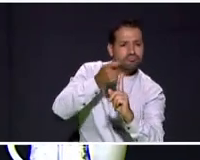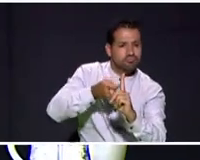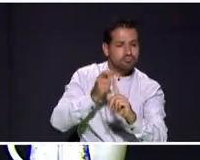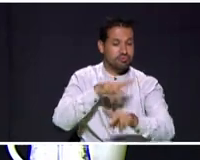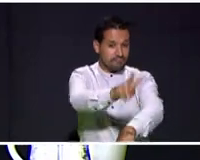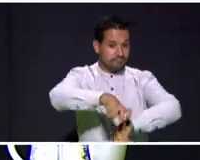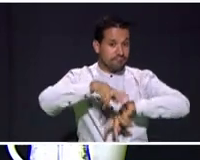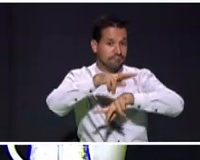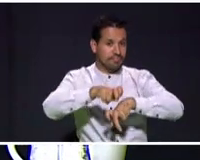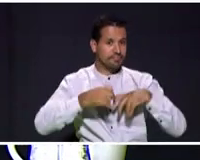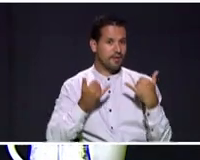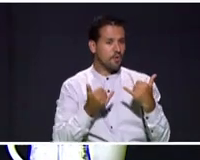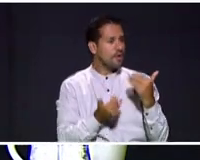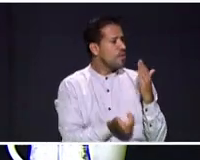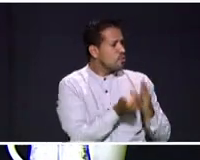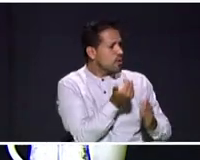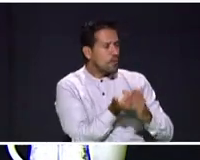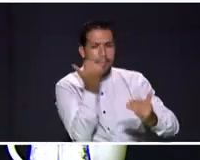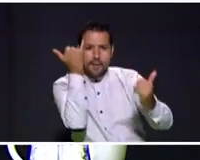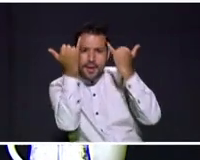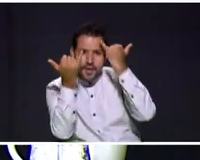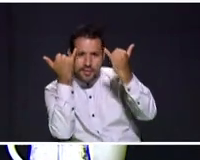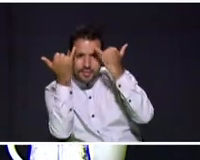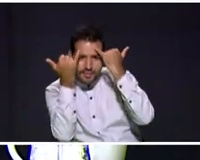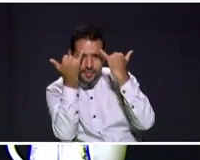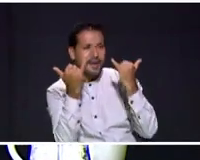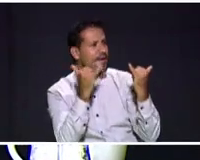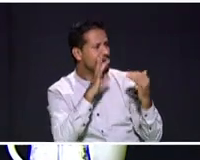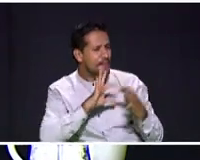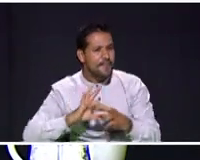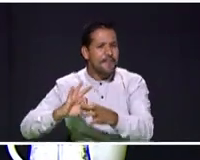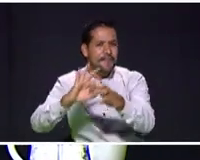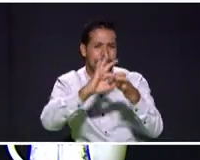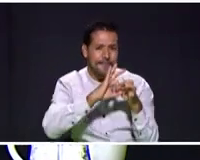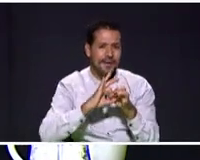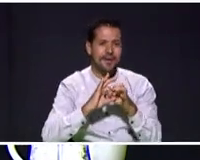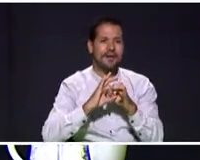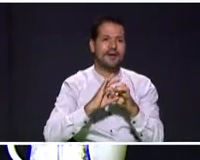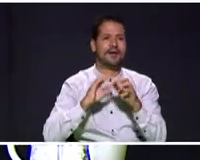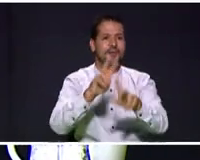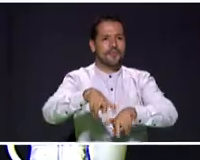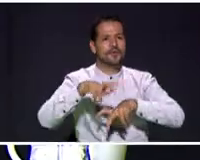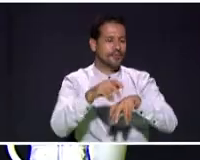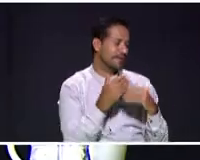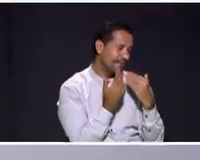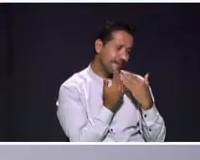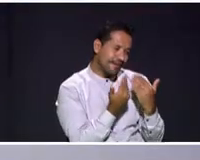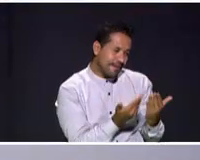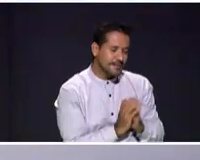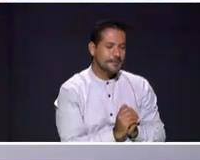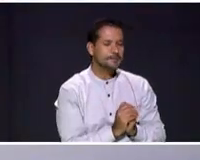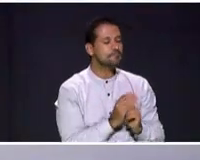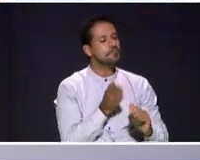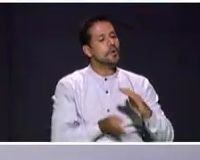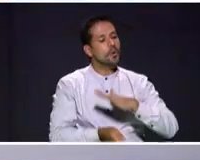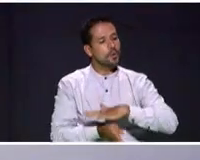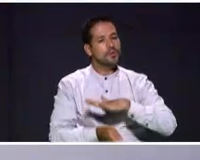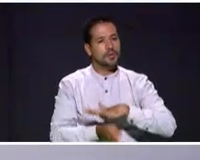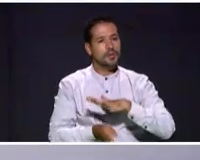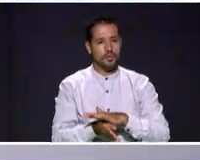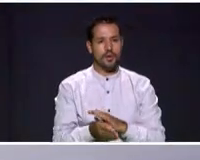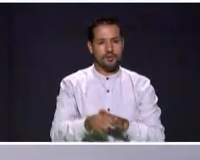juntar los mercados por supuesto los productores gracias candidato escuchamos ahora al